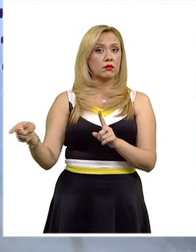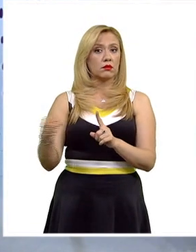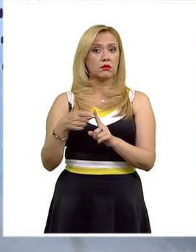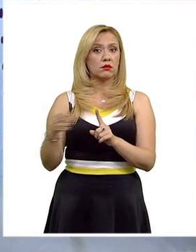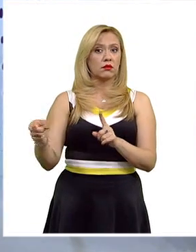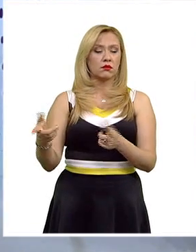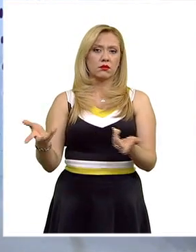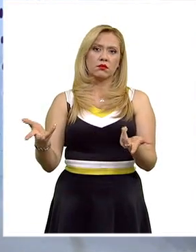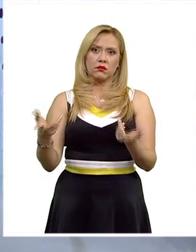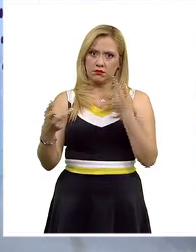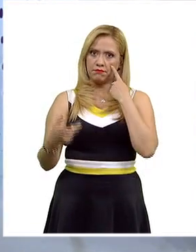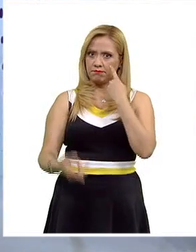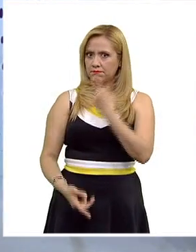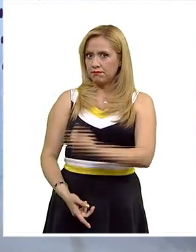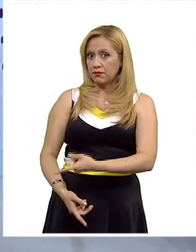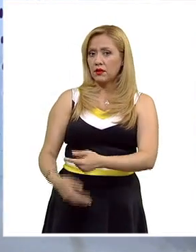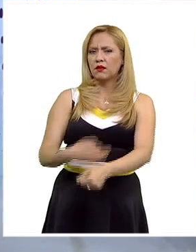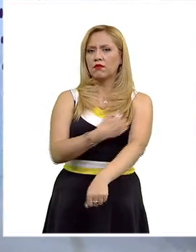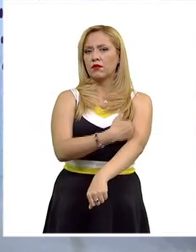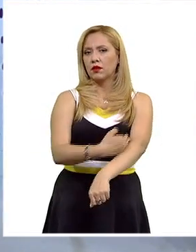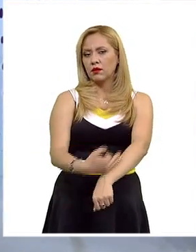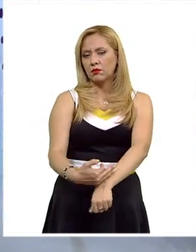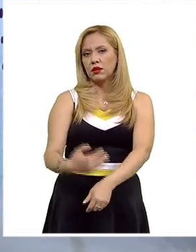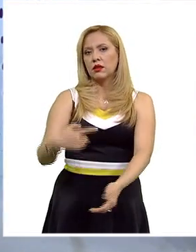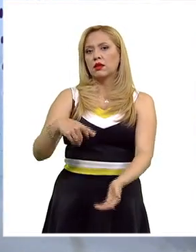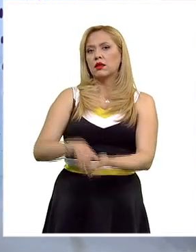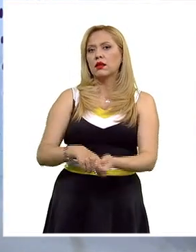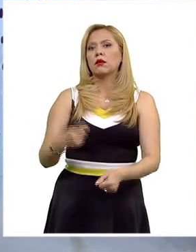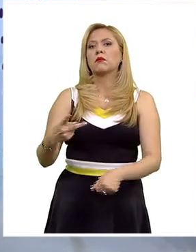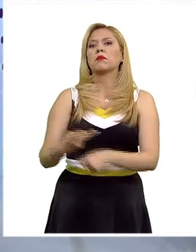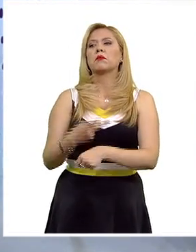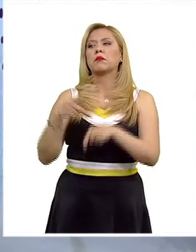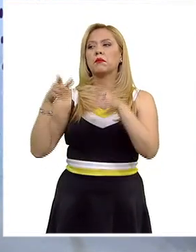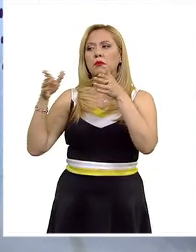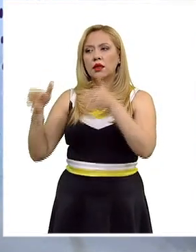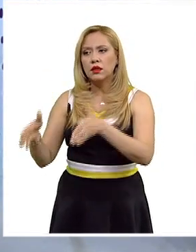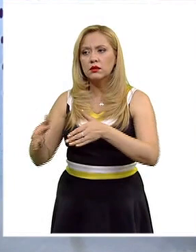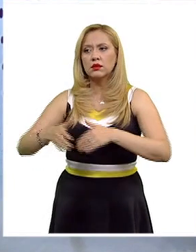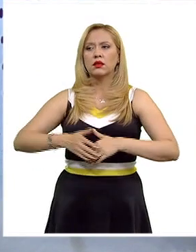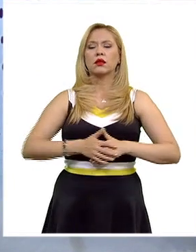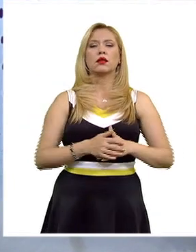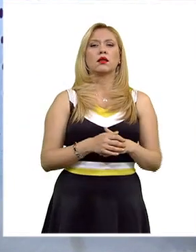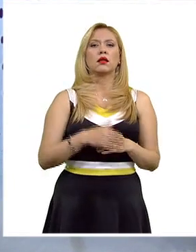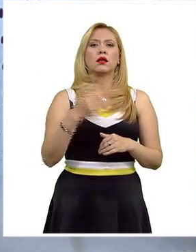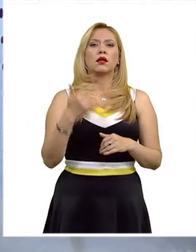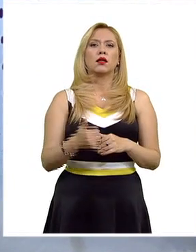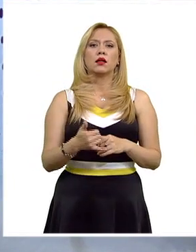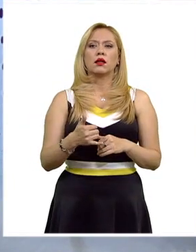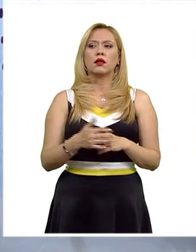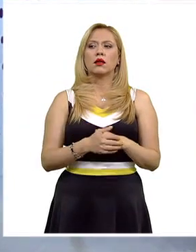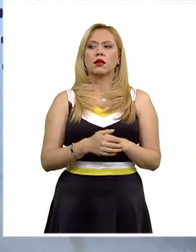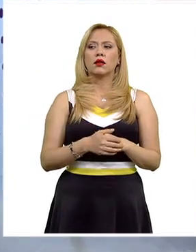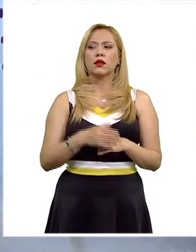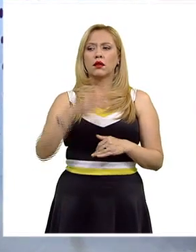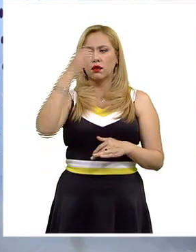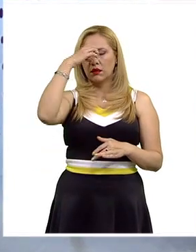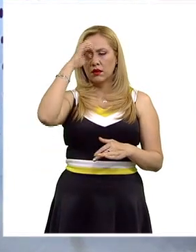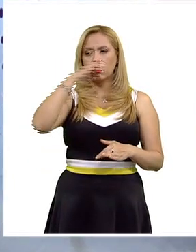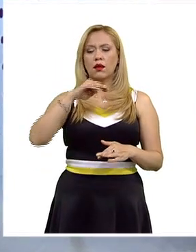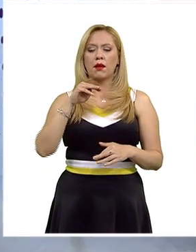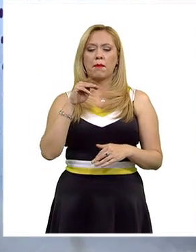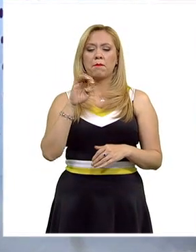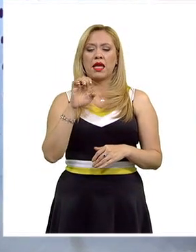que tenemos que contemplar el ámbito familiar dentro del análisis definitivamente. Y bueno, ya he señalado la experiencia del Me